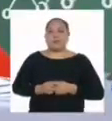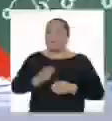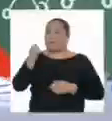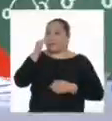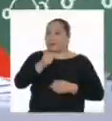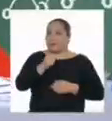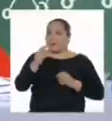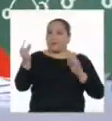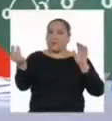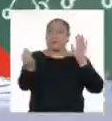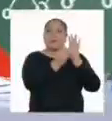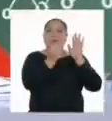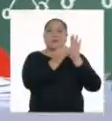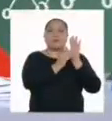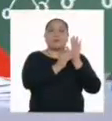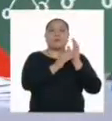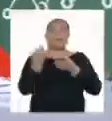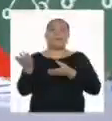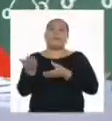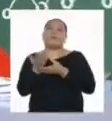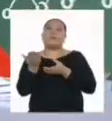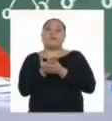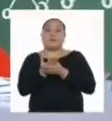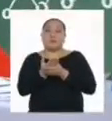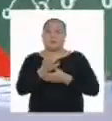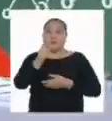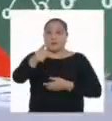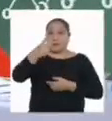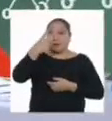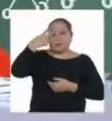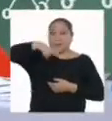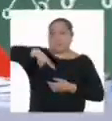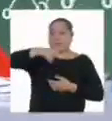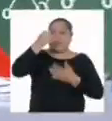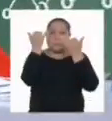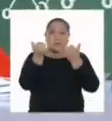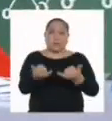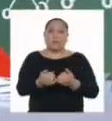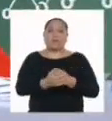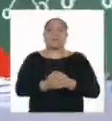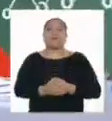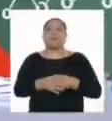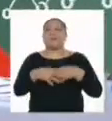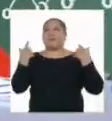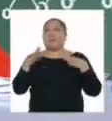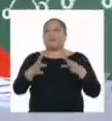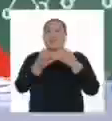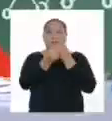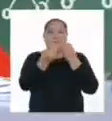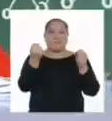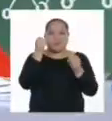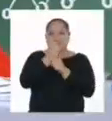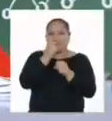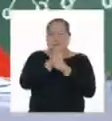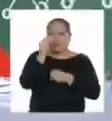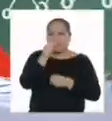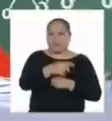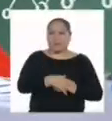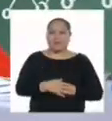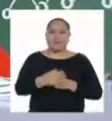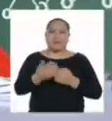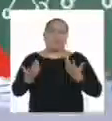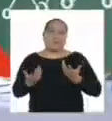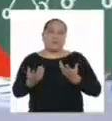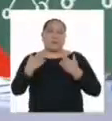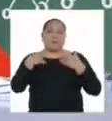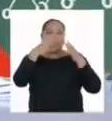Esto último lo colocaremos en nuestros portafolios. Si se dan cuenta, el día de hoy hemos hecho gran parte de este trabajo. Al